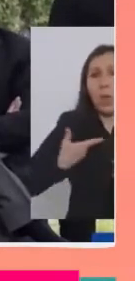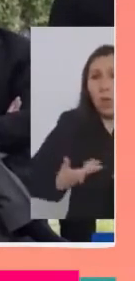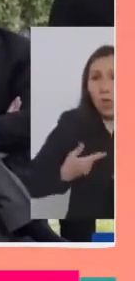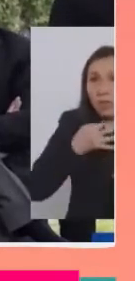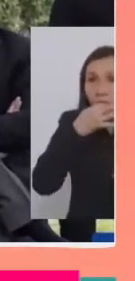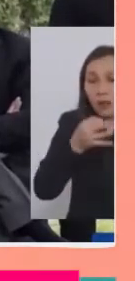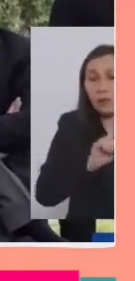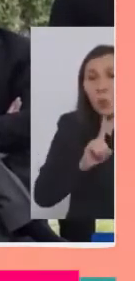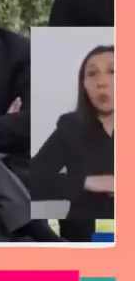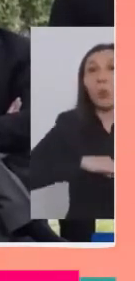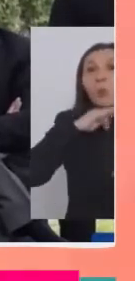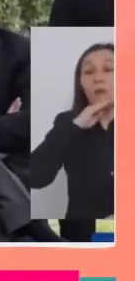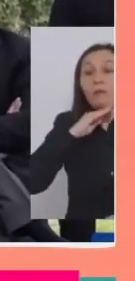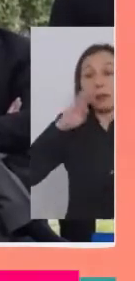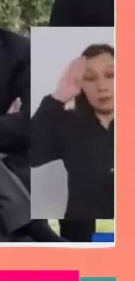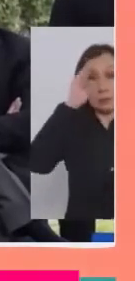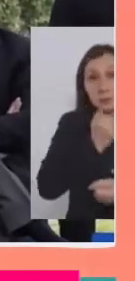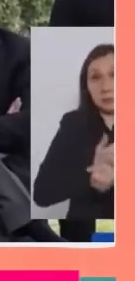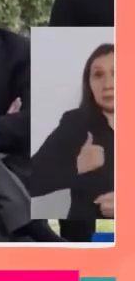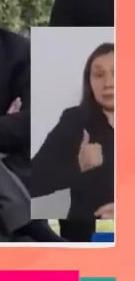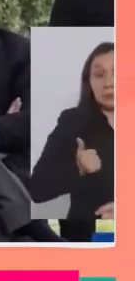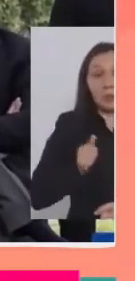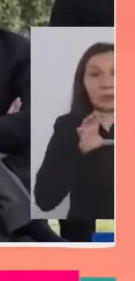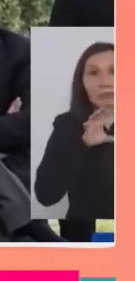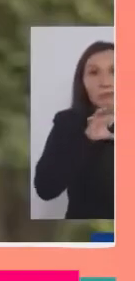Es desde el punto de vista que uno